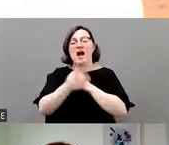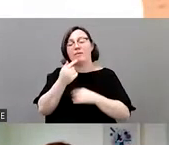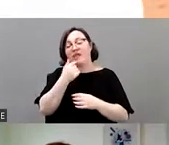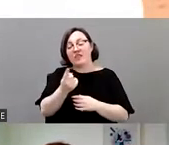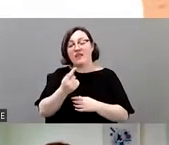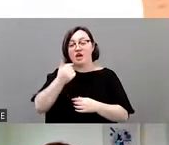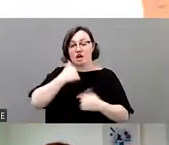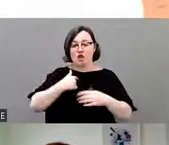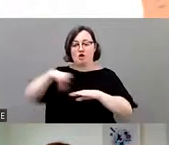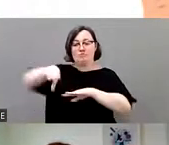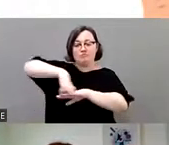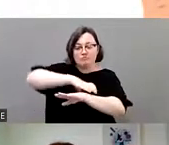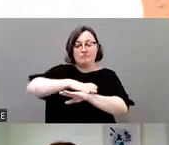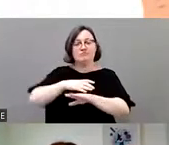María.